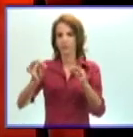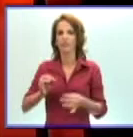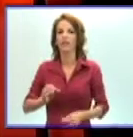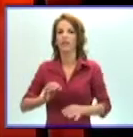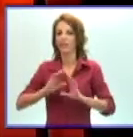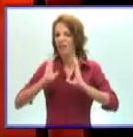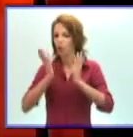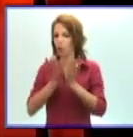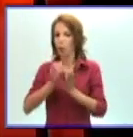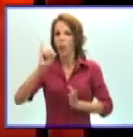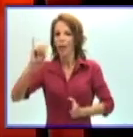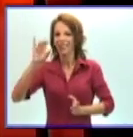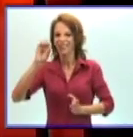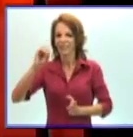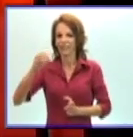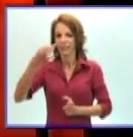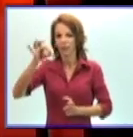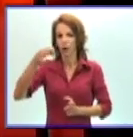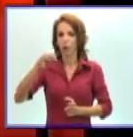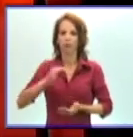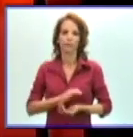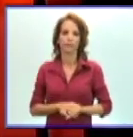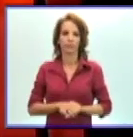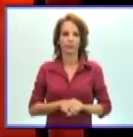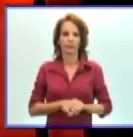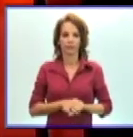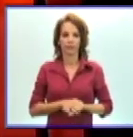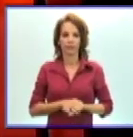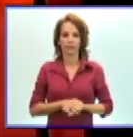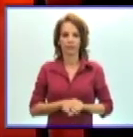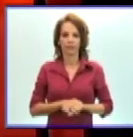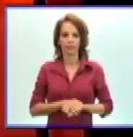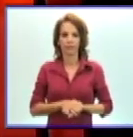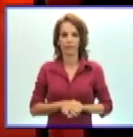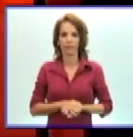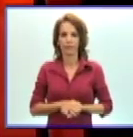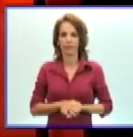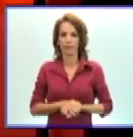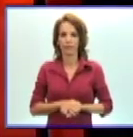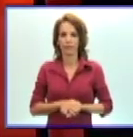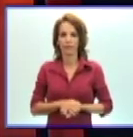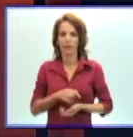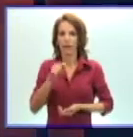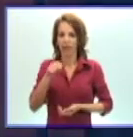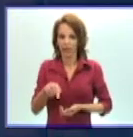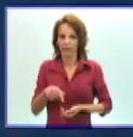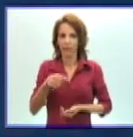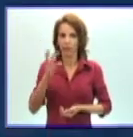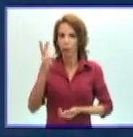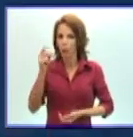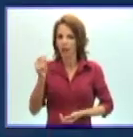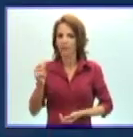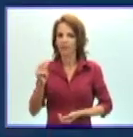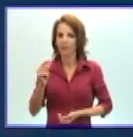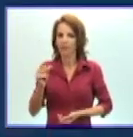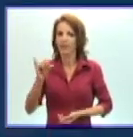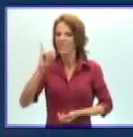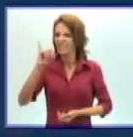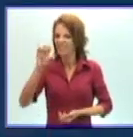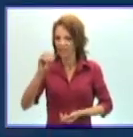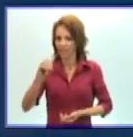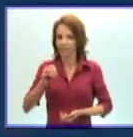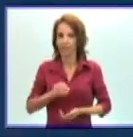¿Qué resultados obtuve? Bueno, primero, la cantidad de hojas, que fue 60 hojas, y el grosor de todas las hojas, ¿cuánto